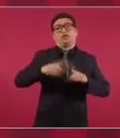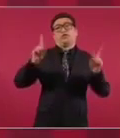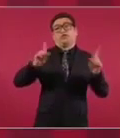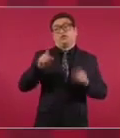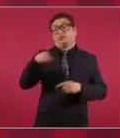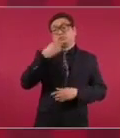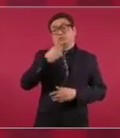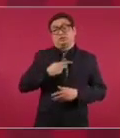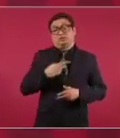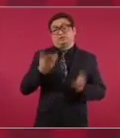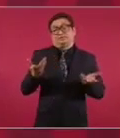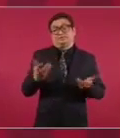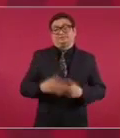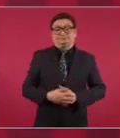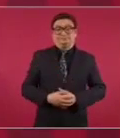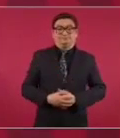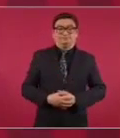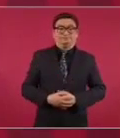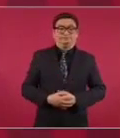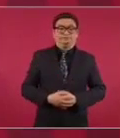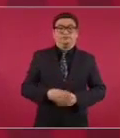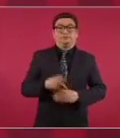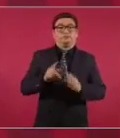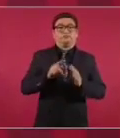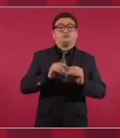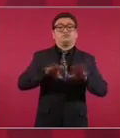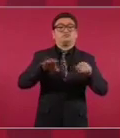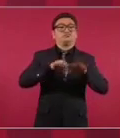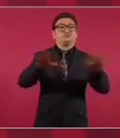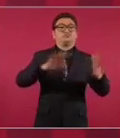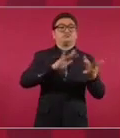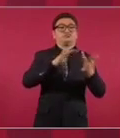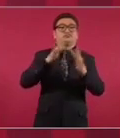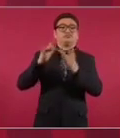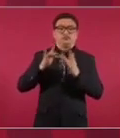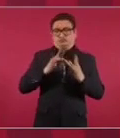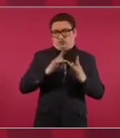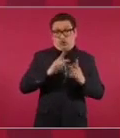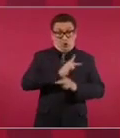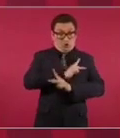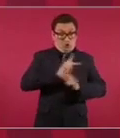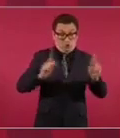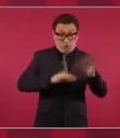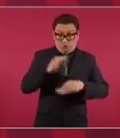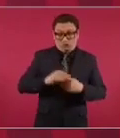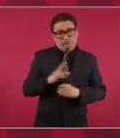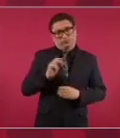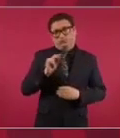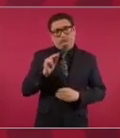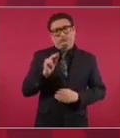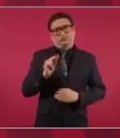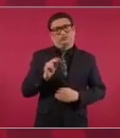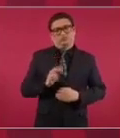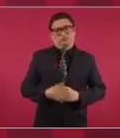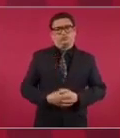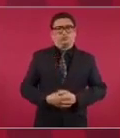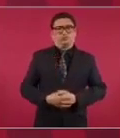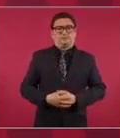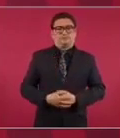estás comentando, los de las redes sociales, no todos, sino